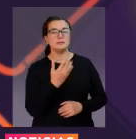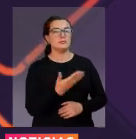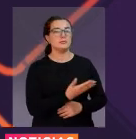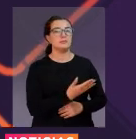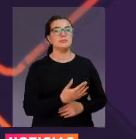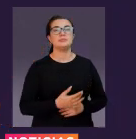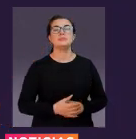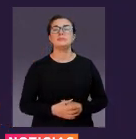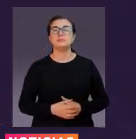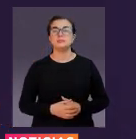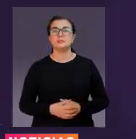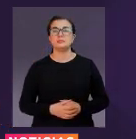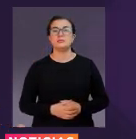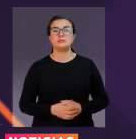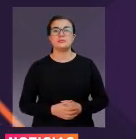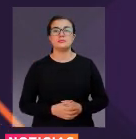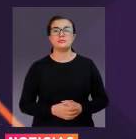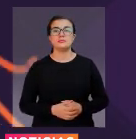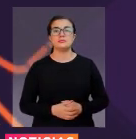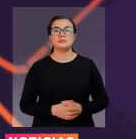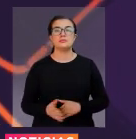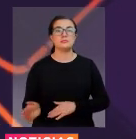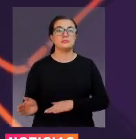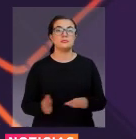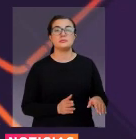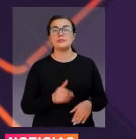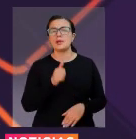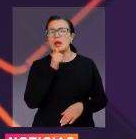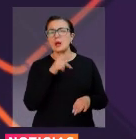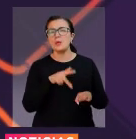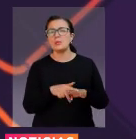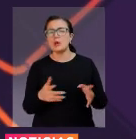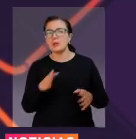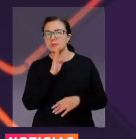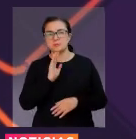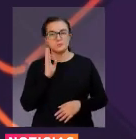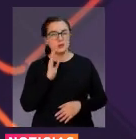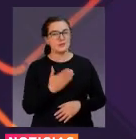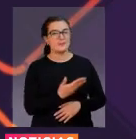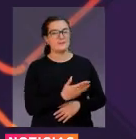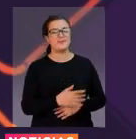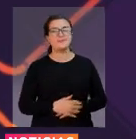municipio. Los cortes de agua serán en Bosa, en los barrios Bosa Centro y Argelia.